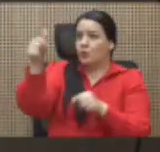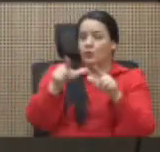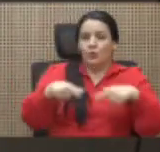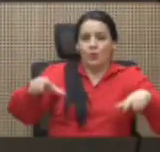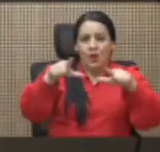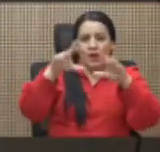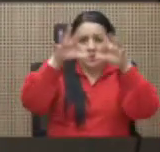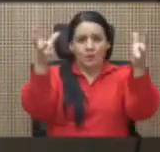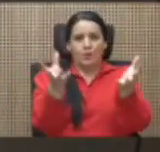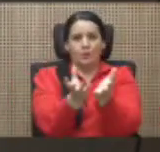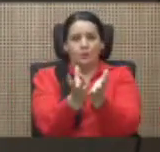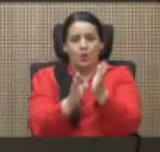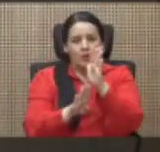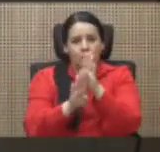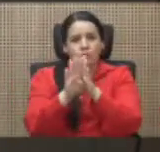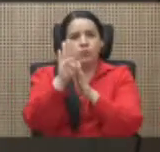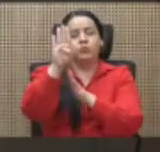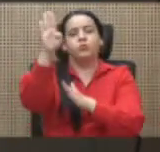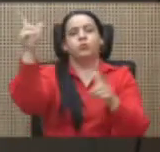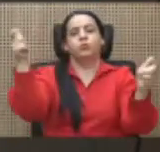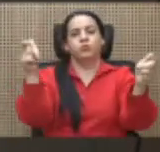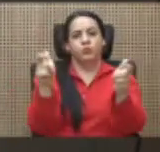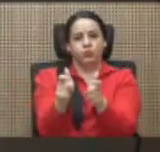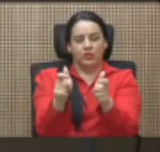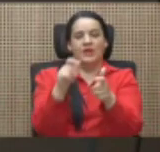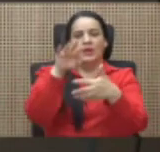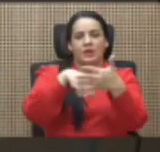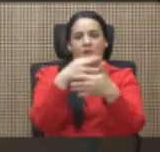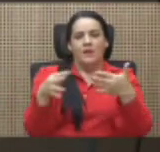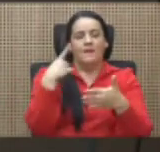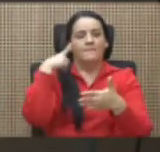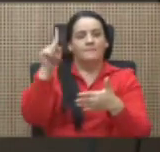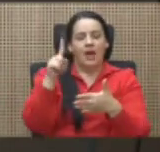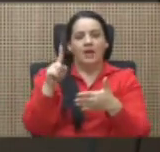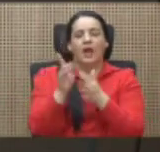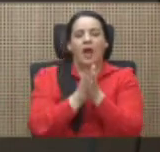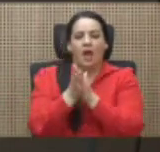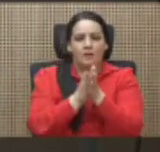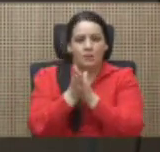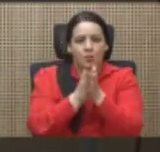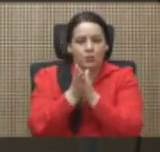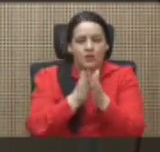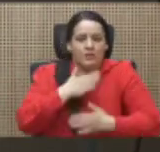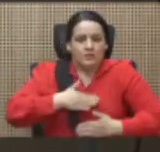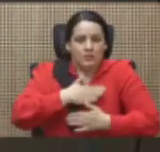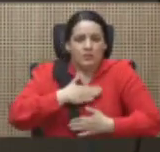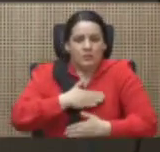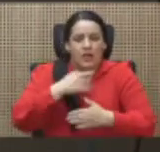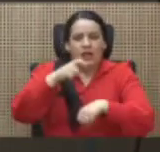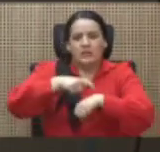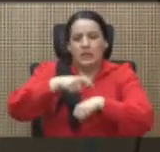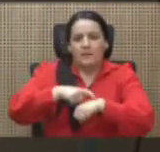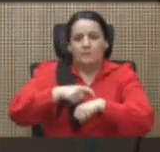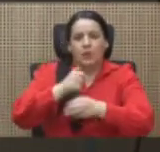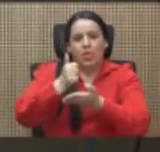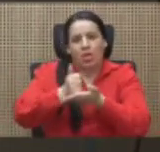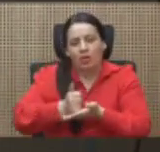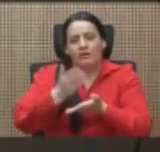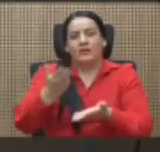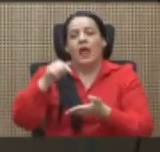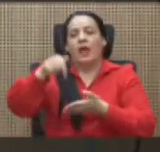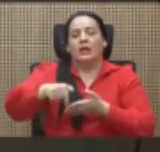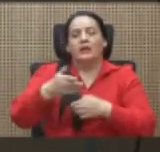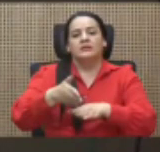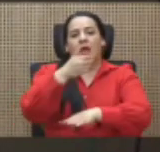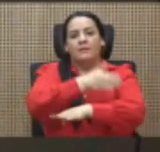la reducción de jornadas para aumentar la productividad y el tiempo de ocio, aquí se avanza hacia la explotación. Con el Frente Amplio no cuenten para eso. Vamos